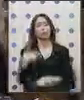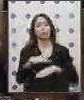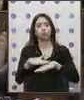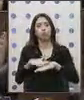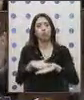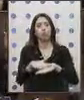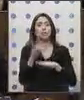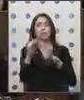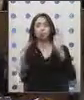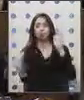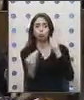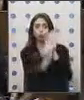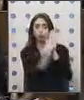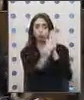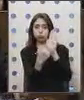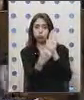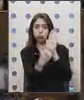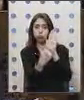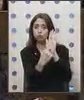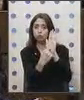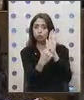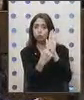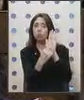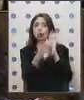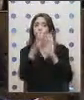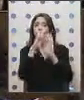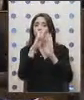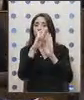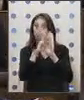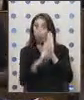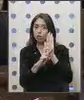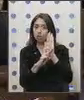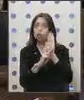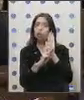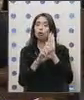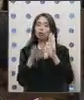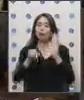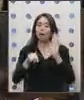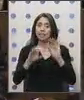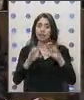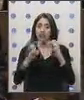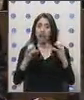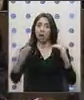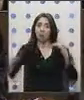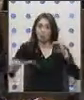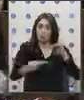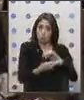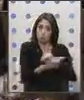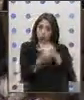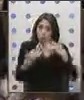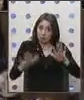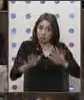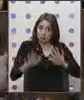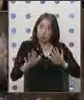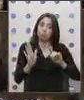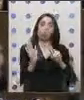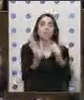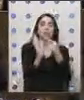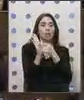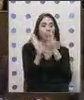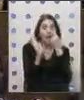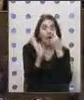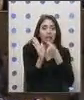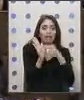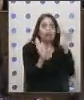se consagra a través de un proyecto que está ingresado en esta Cámara en relación a